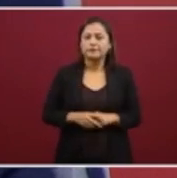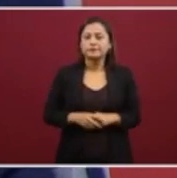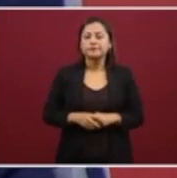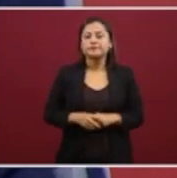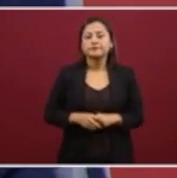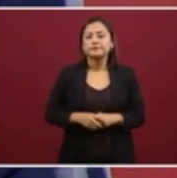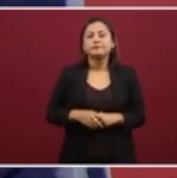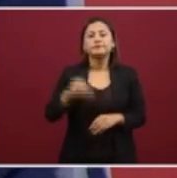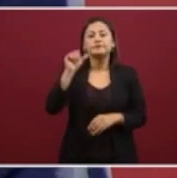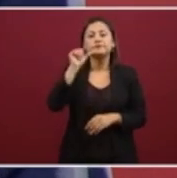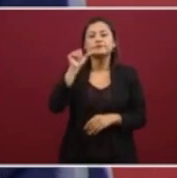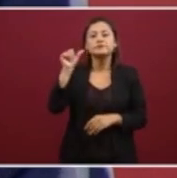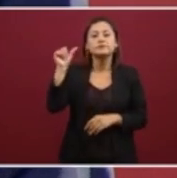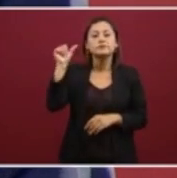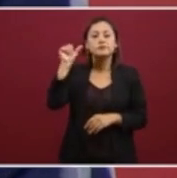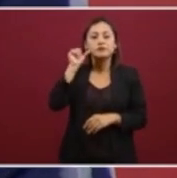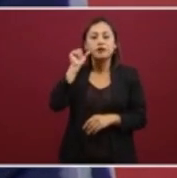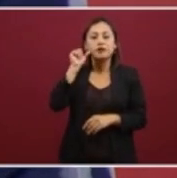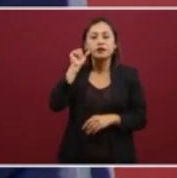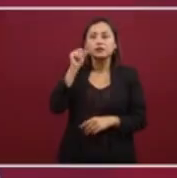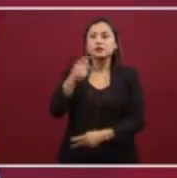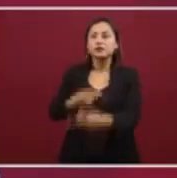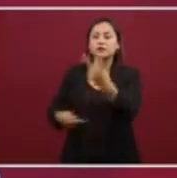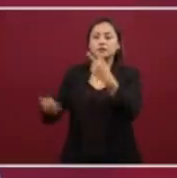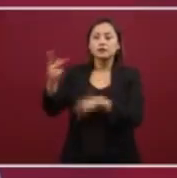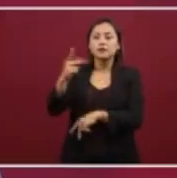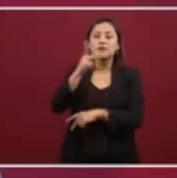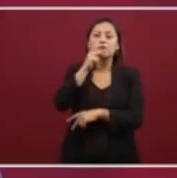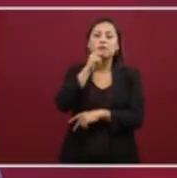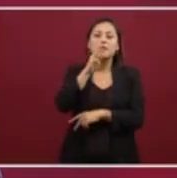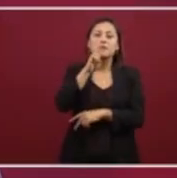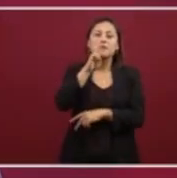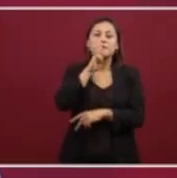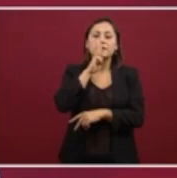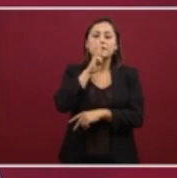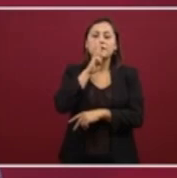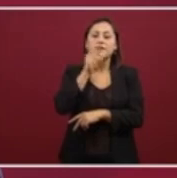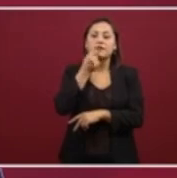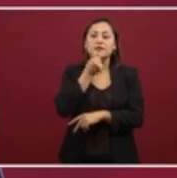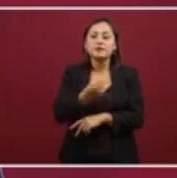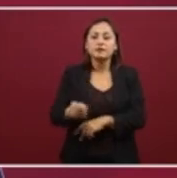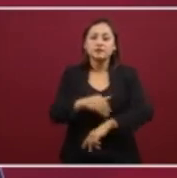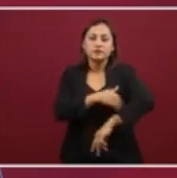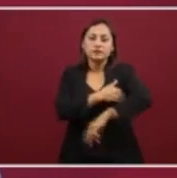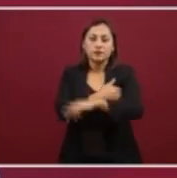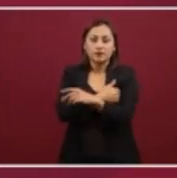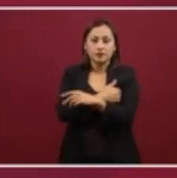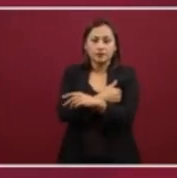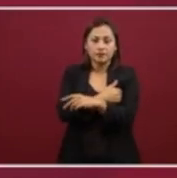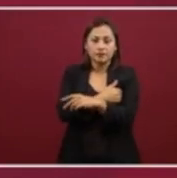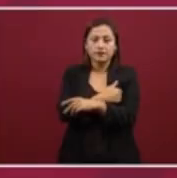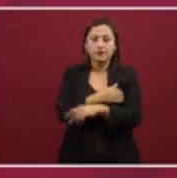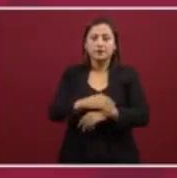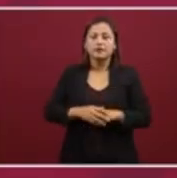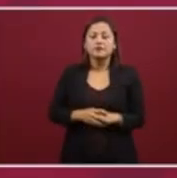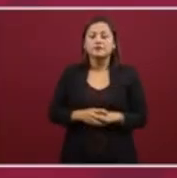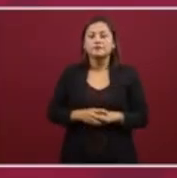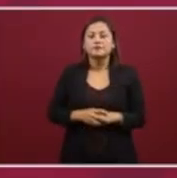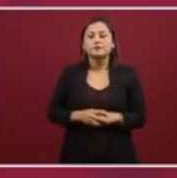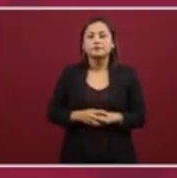recibí a los padres y a las madres de la guardería, uno de ellos sacó el tema